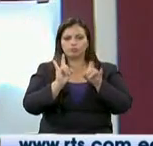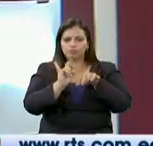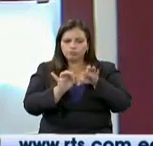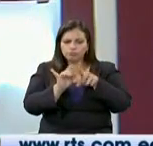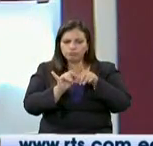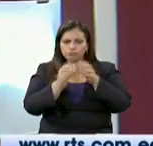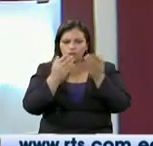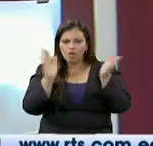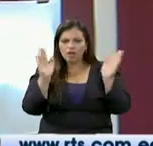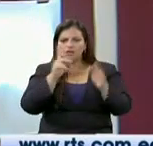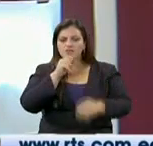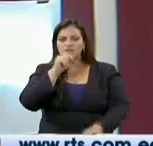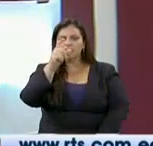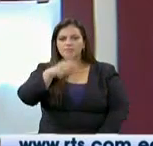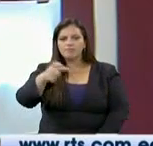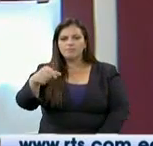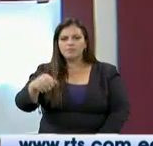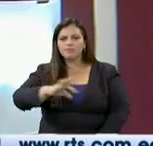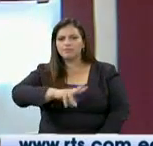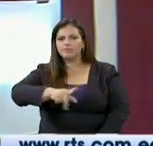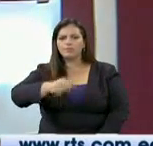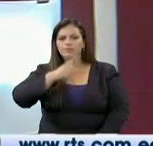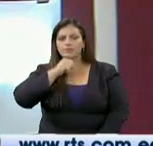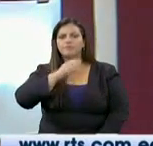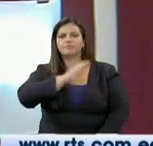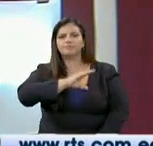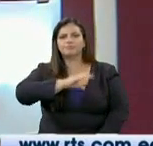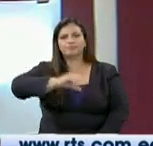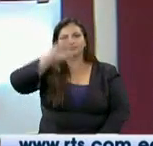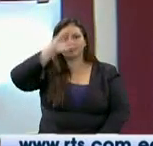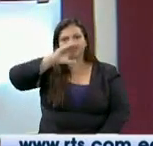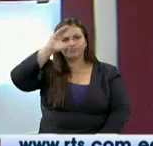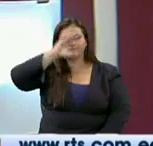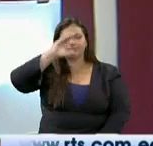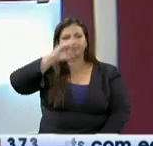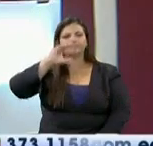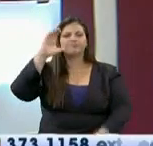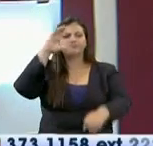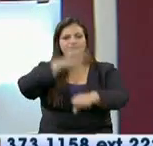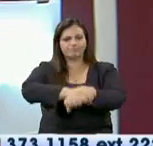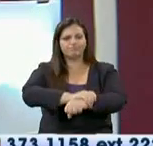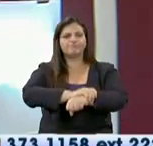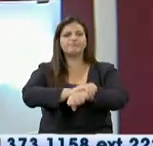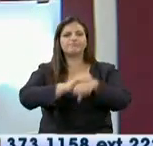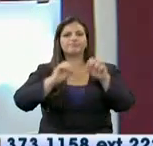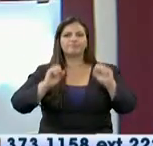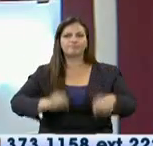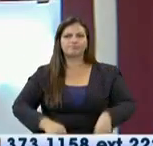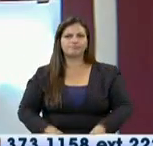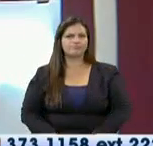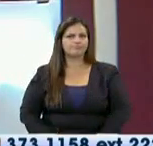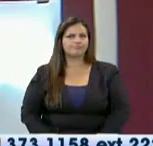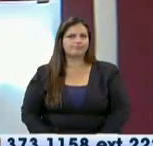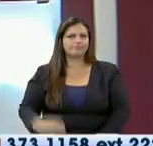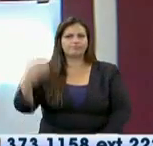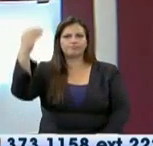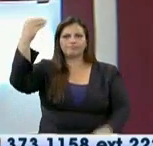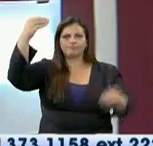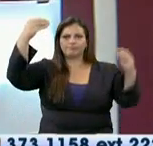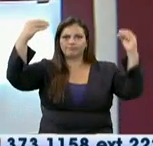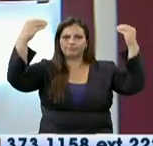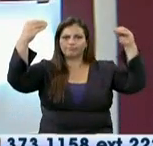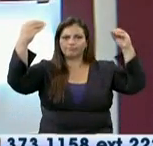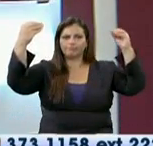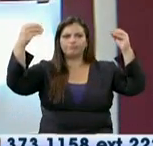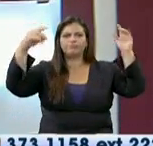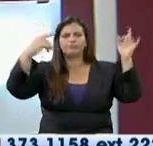identificar a estos delincuentes. Y la policía les echará el guante en cualquier momento. Las cámaras de video son clarísimas, sobre todo el que no